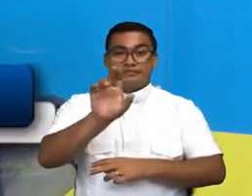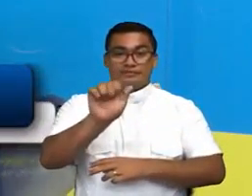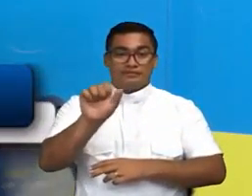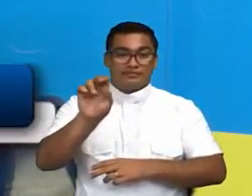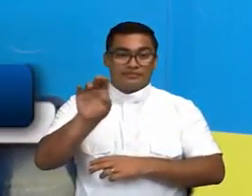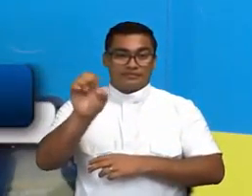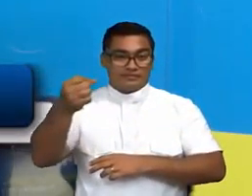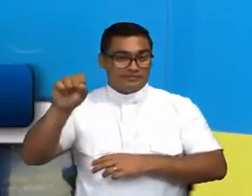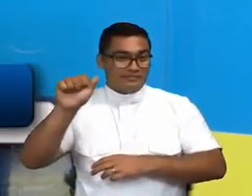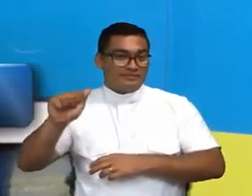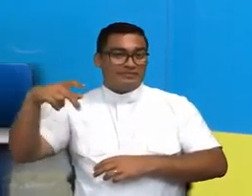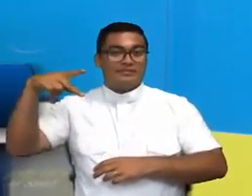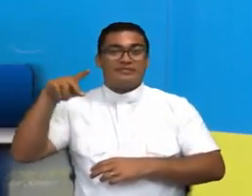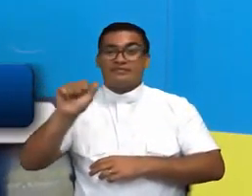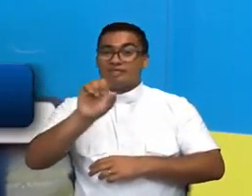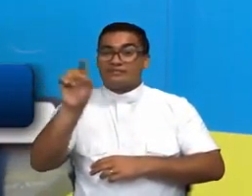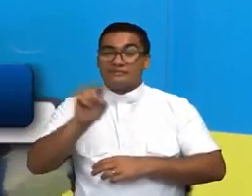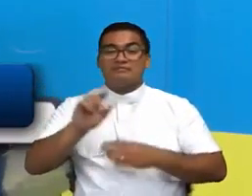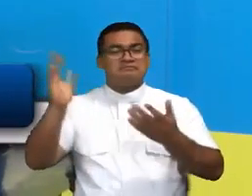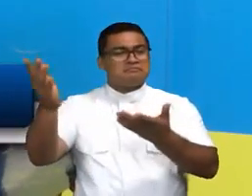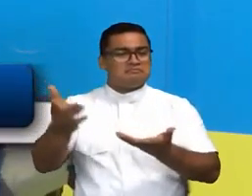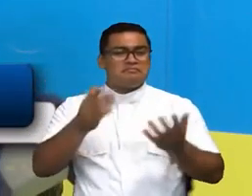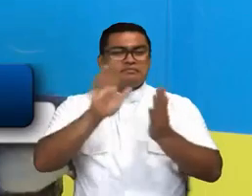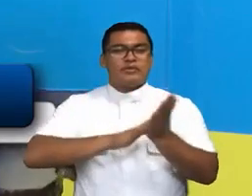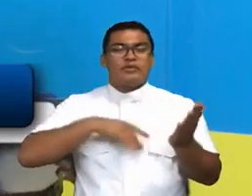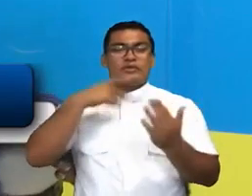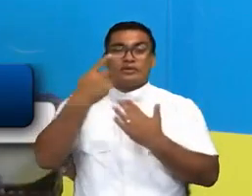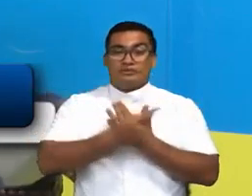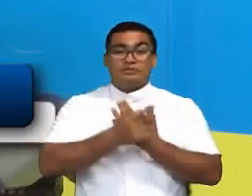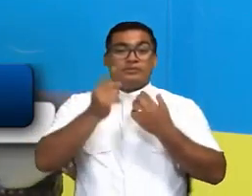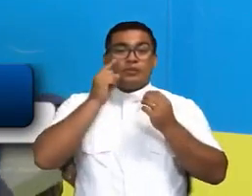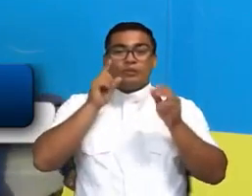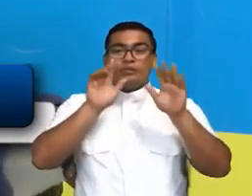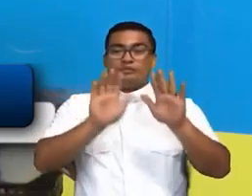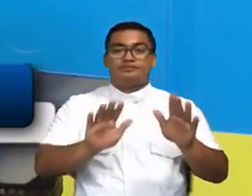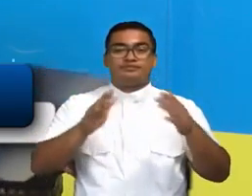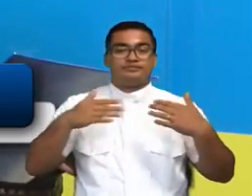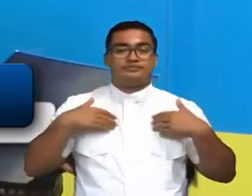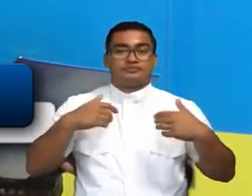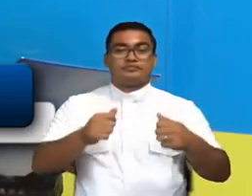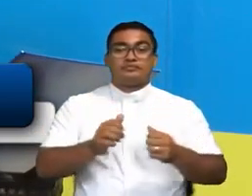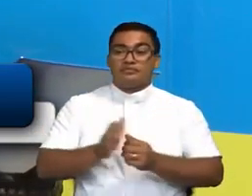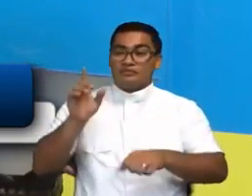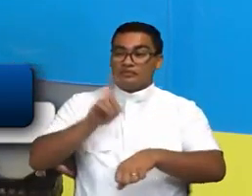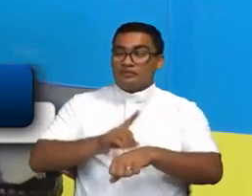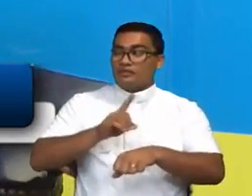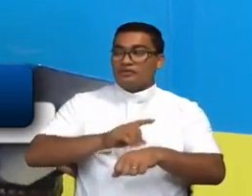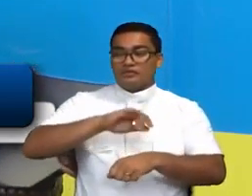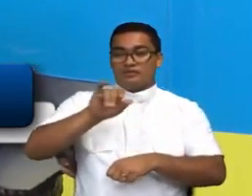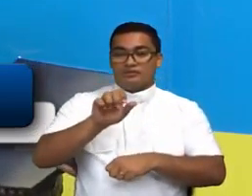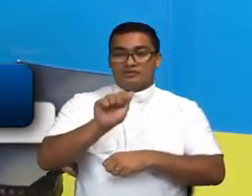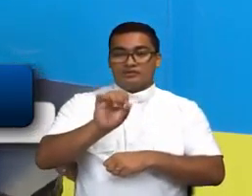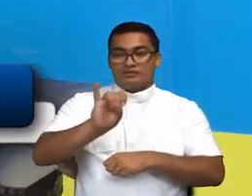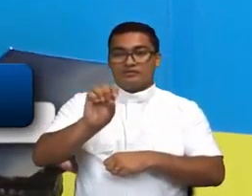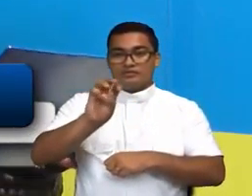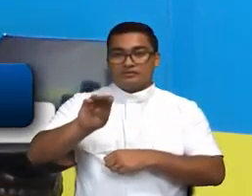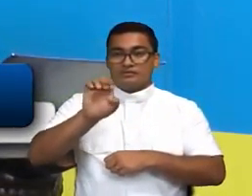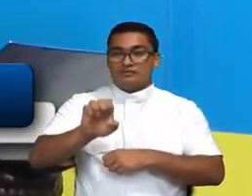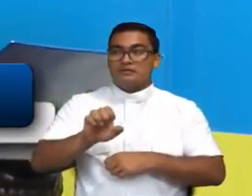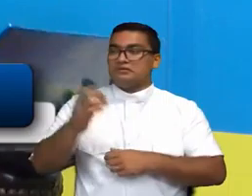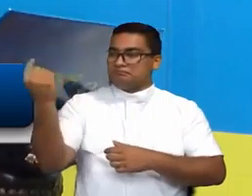una edición más de su programa Prevenir es Salud. Hoy vamos a estar conversando con el doctor Jaime Romero, del Centro de Salud